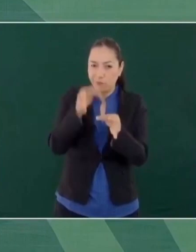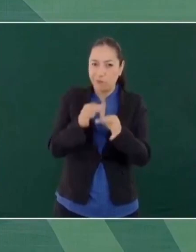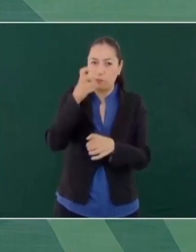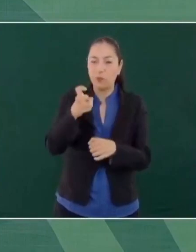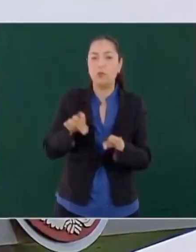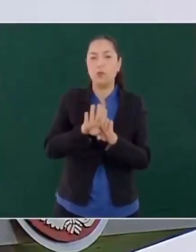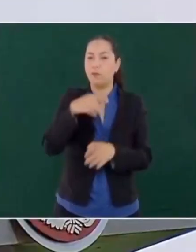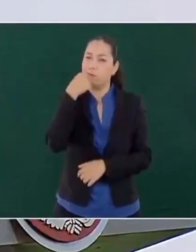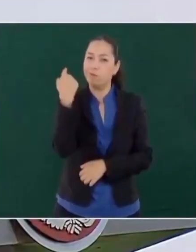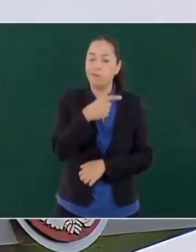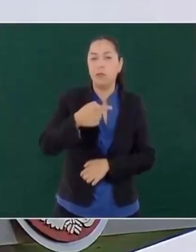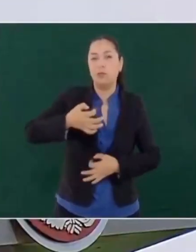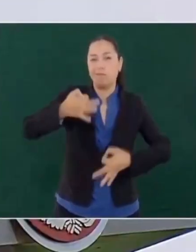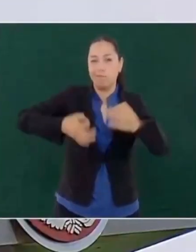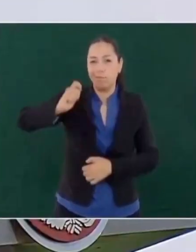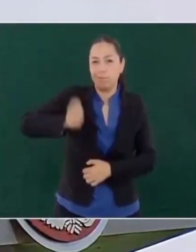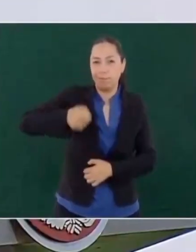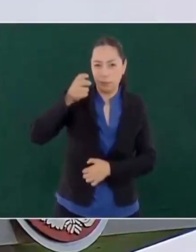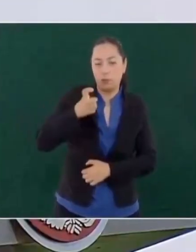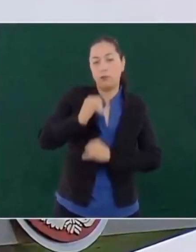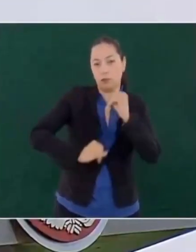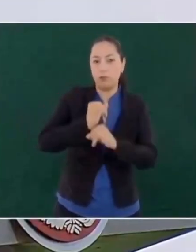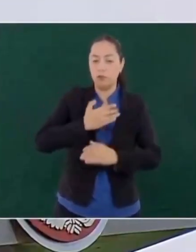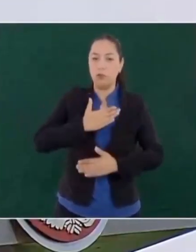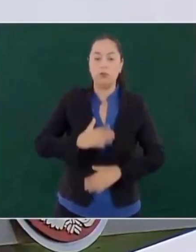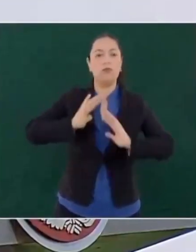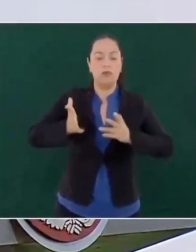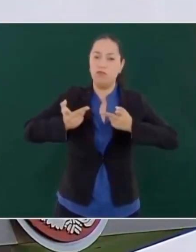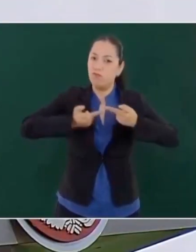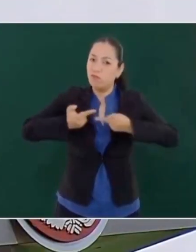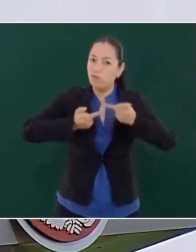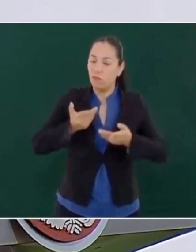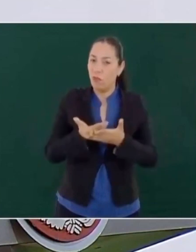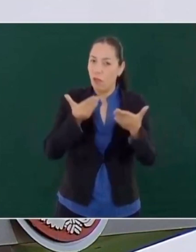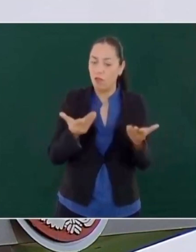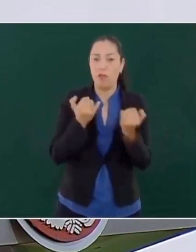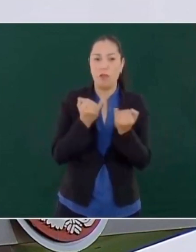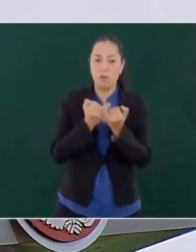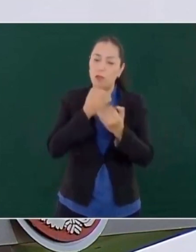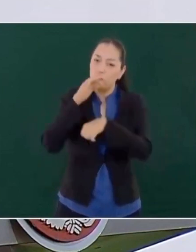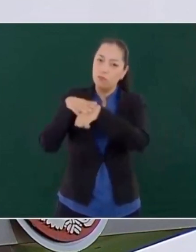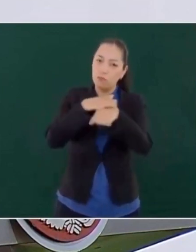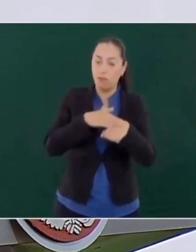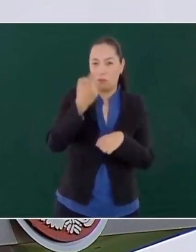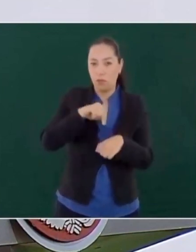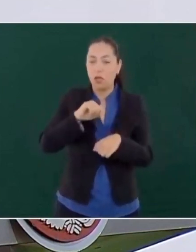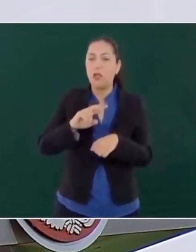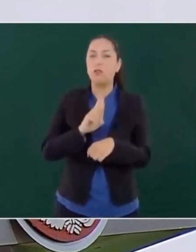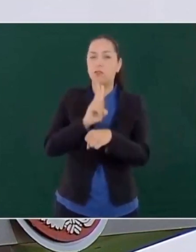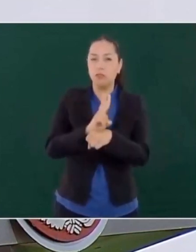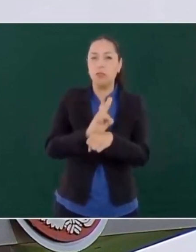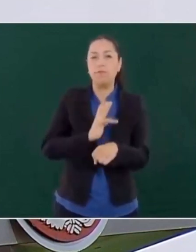demanda ante la Corte Internacional de Justicia que ya se está preparando ahora vamos a solicitar el respaldo de las